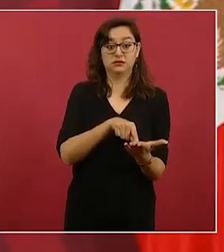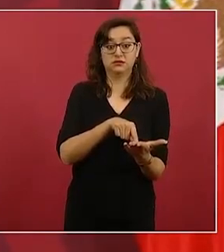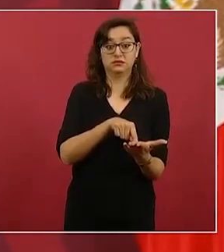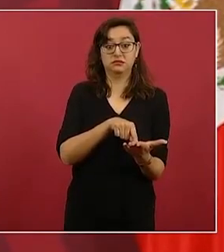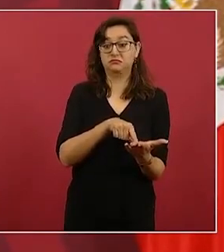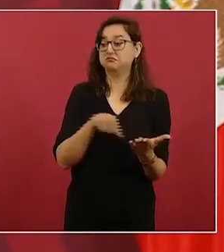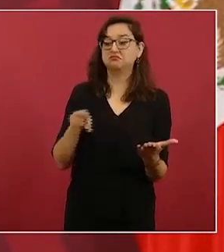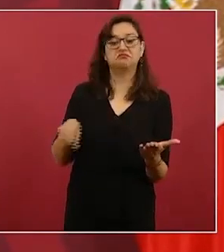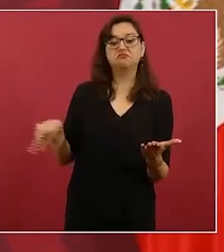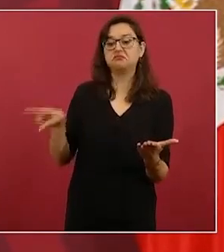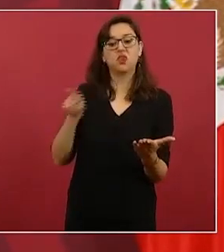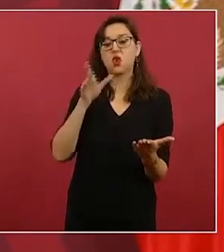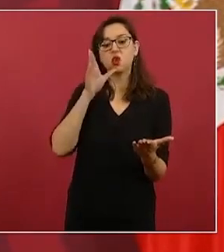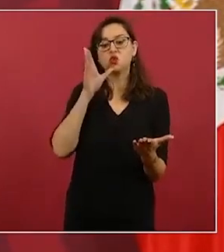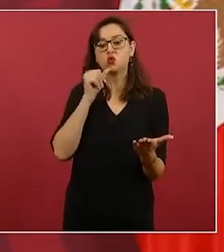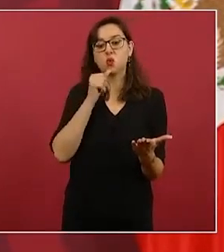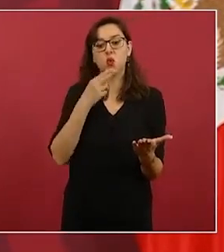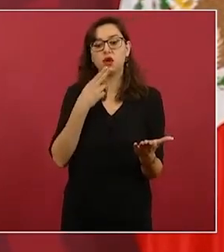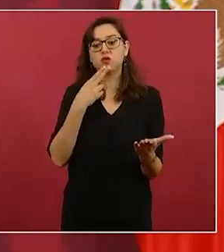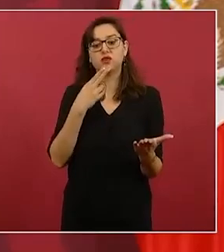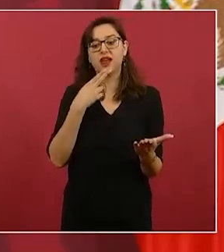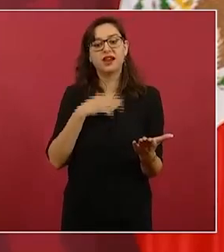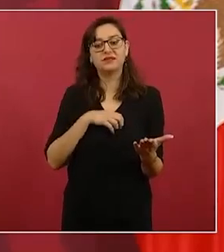están subutilizadas, paradas,